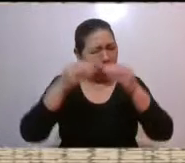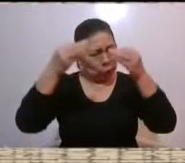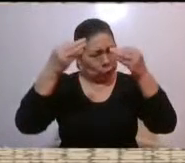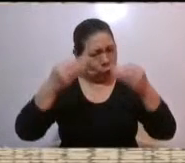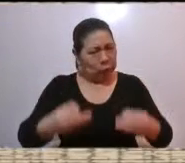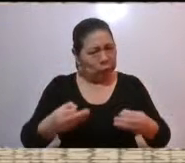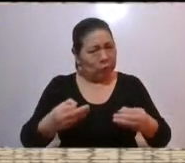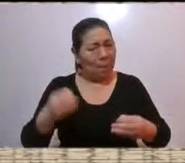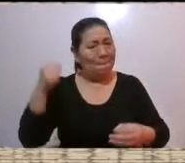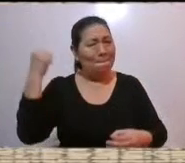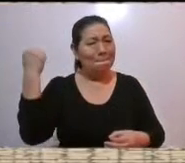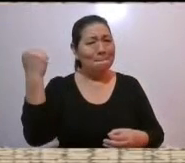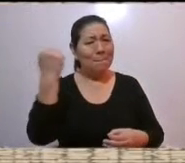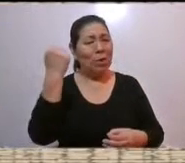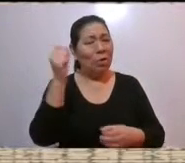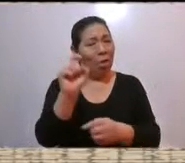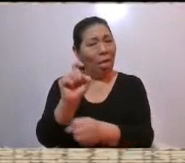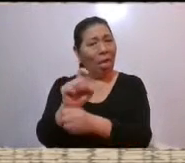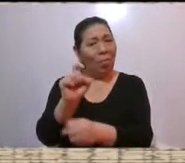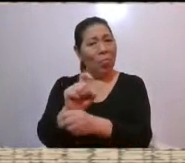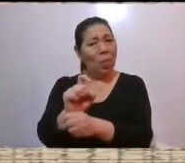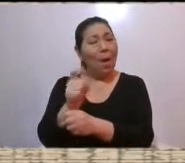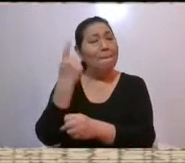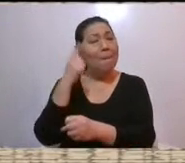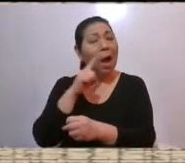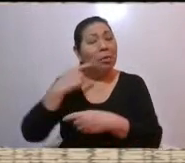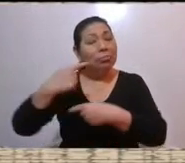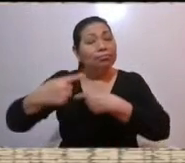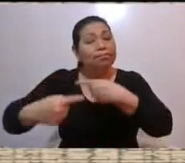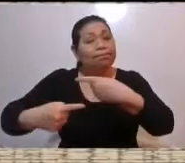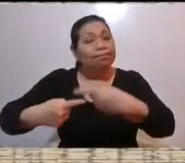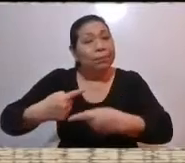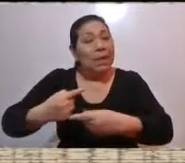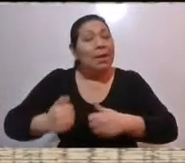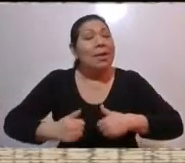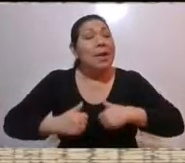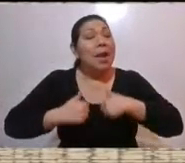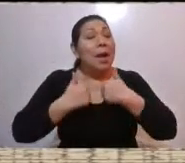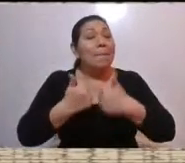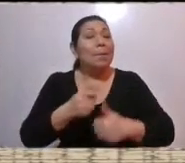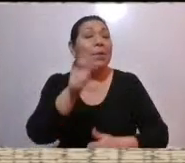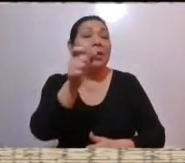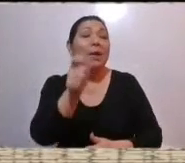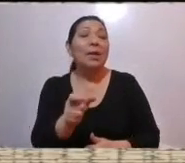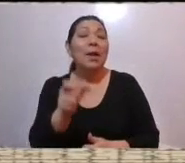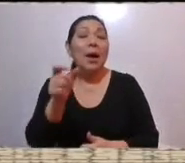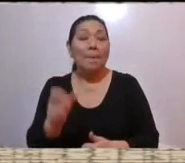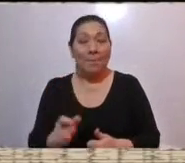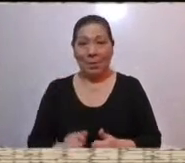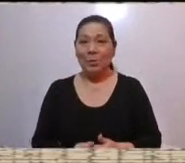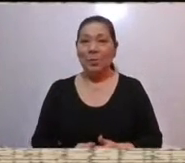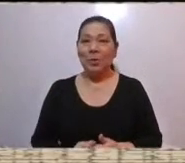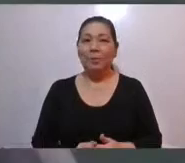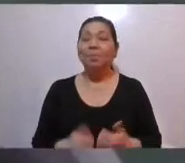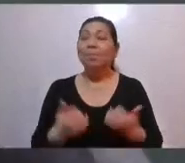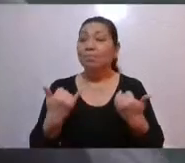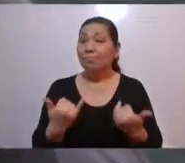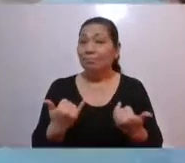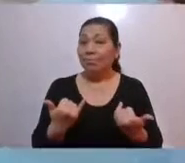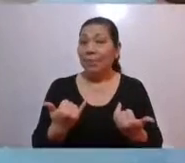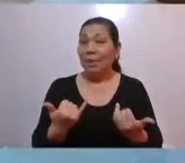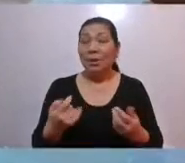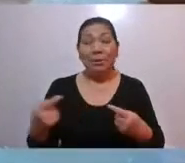mujeres convencidas del poder de la educación para transformar la vida de las personas. Por